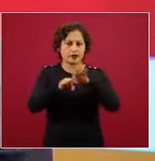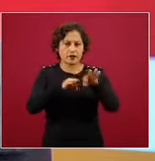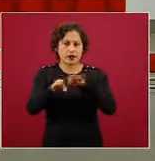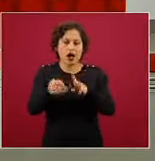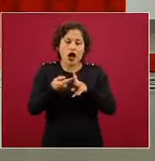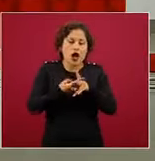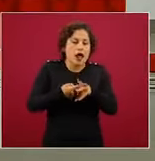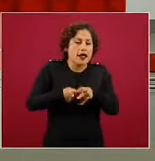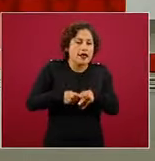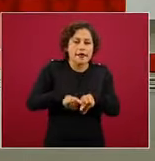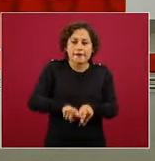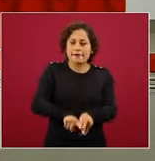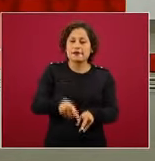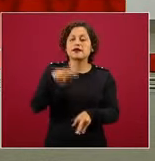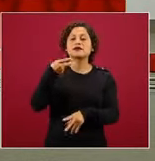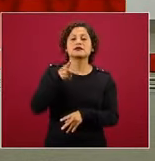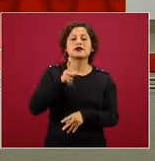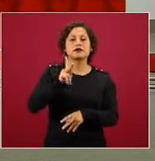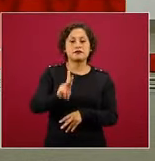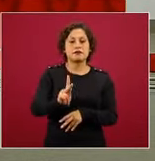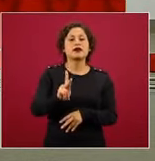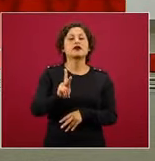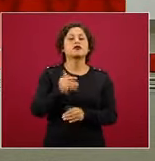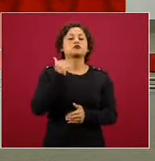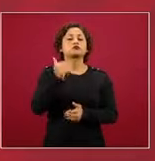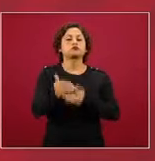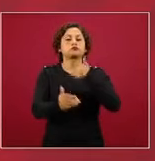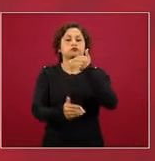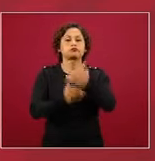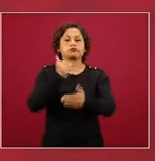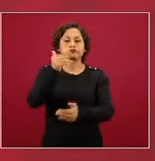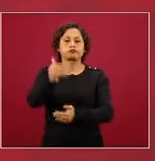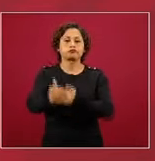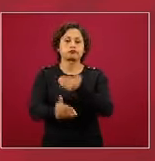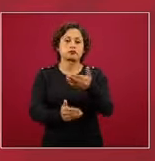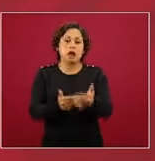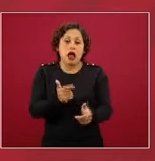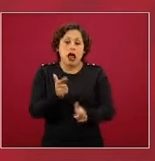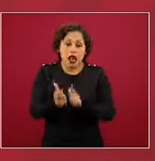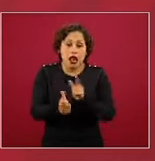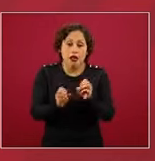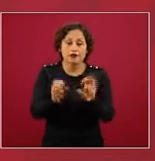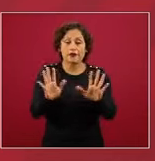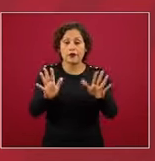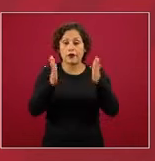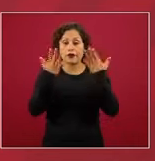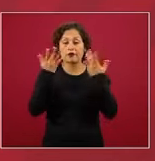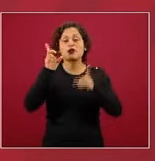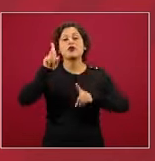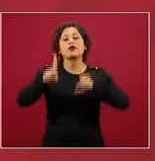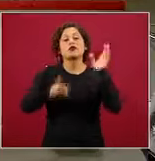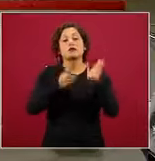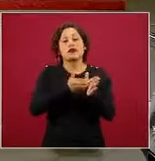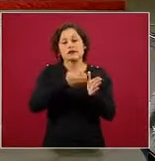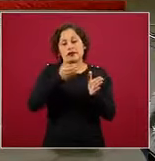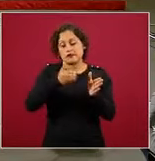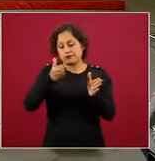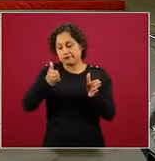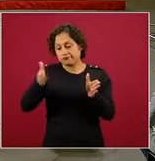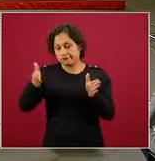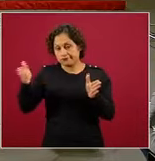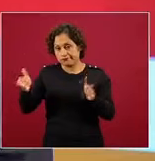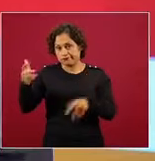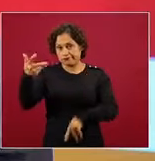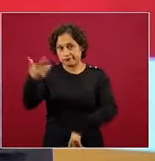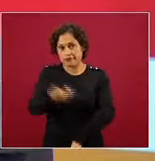esto lógicamente caminará tan rápido como sea necesario en función de las diferentes fases y momentos por los que la vacuna a su vez también